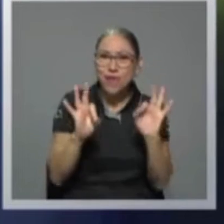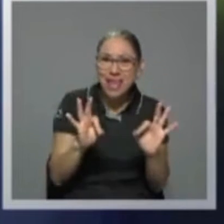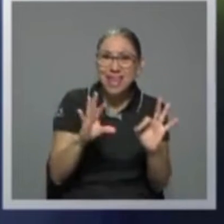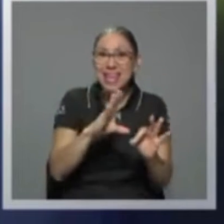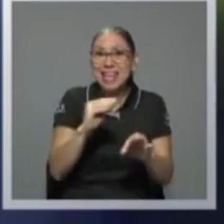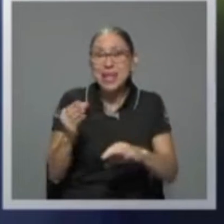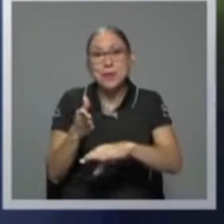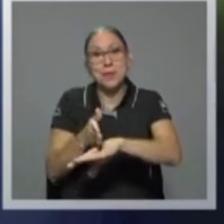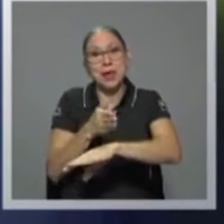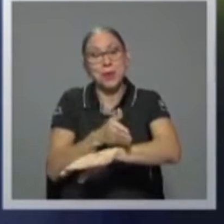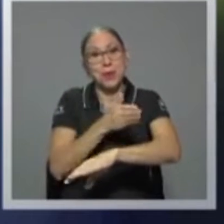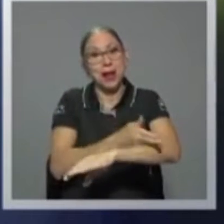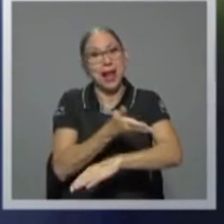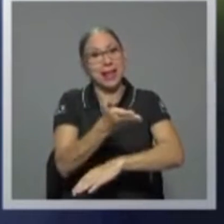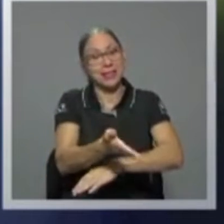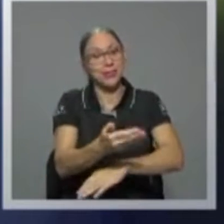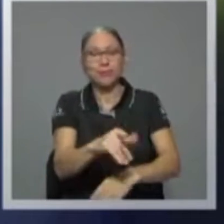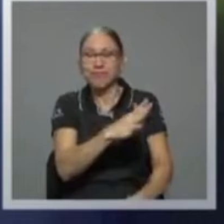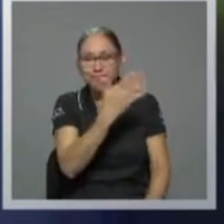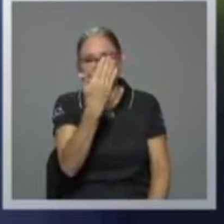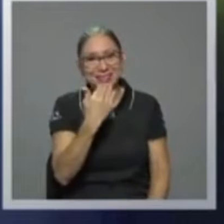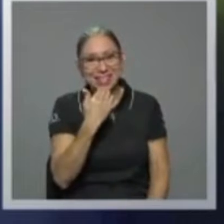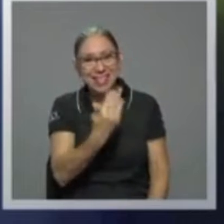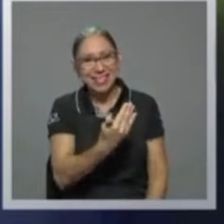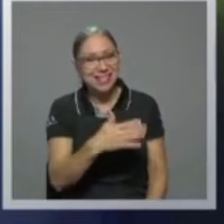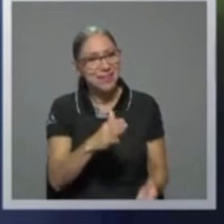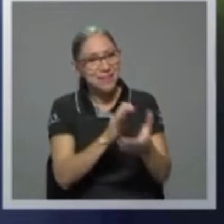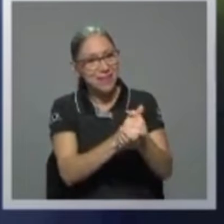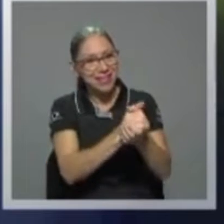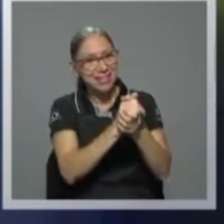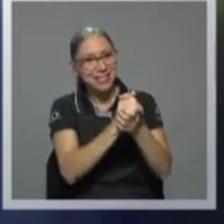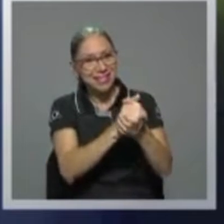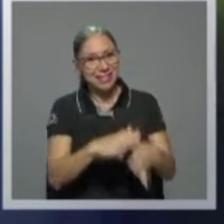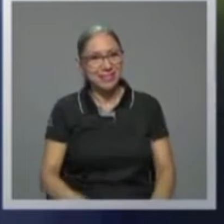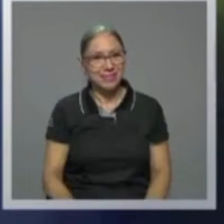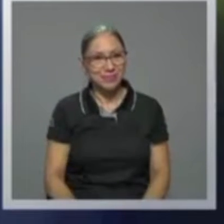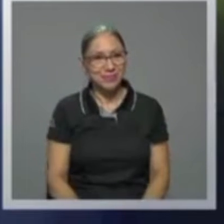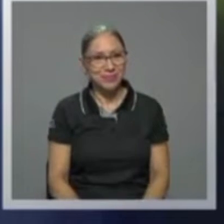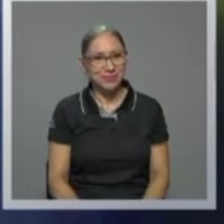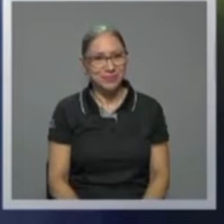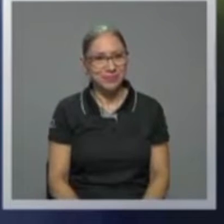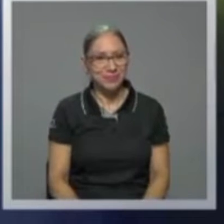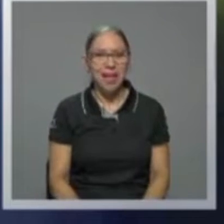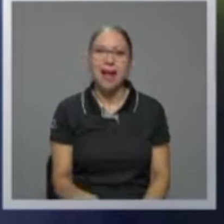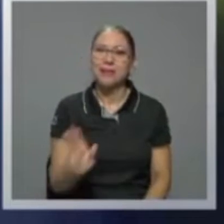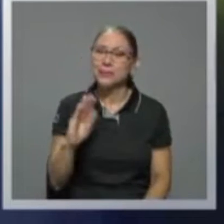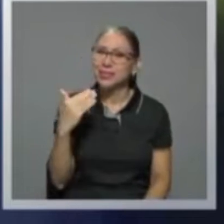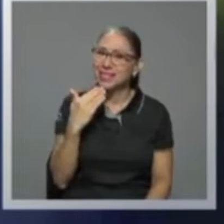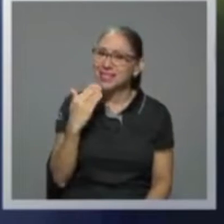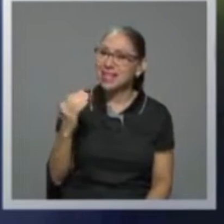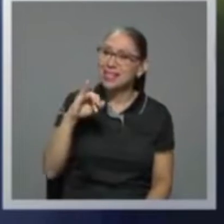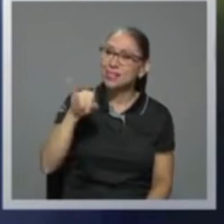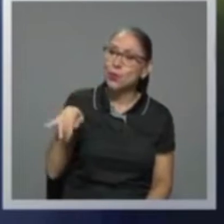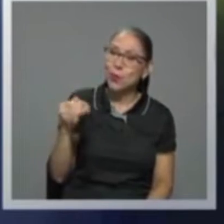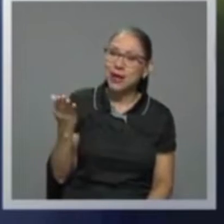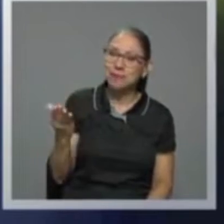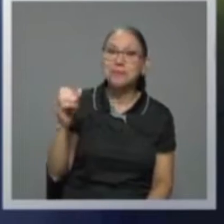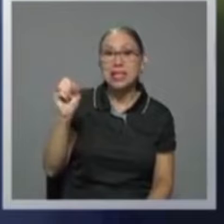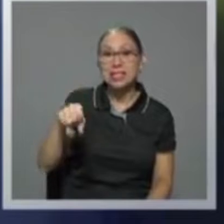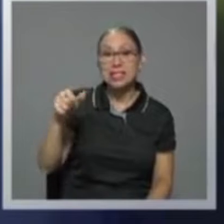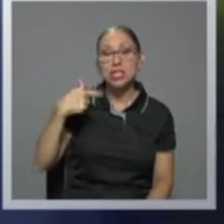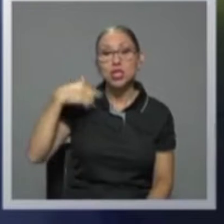en eso se les agradece. Felicitaciones. No, muchas gracias, don Juan. Sí, yo creo que